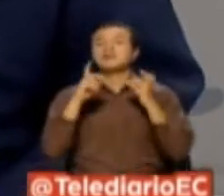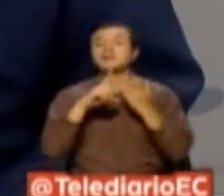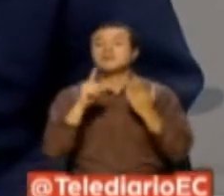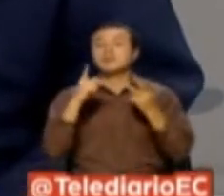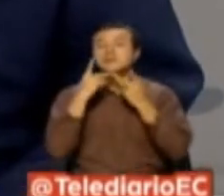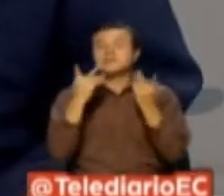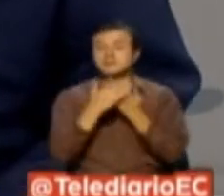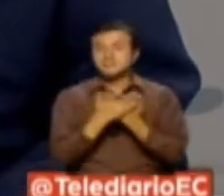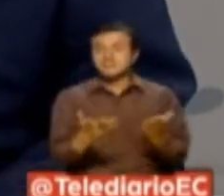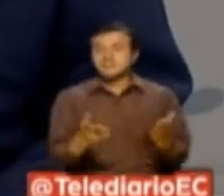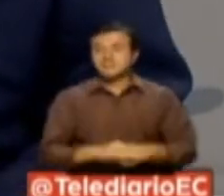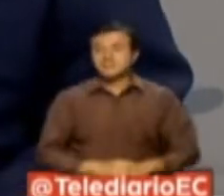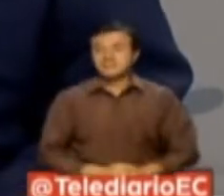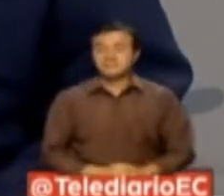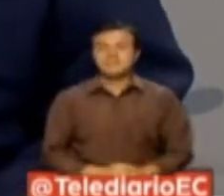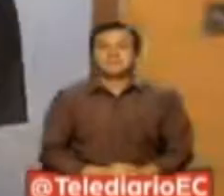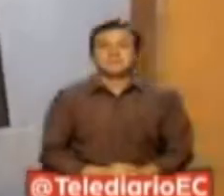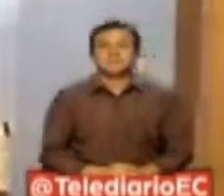públicas